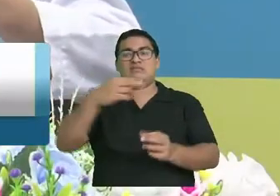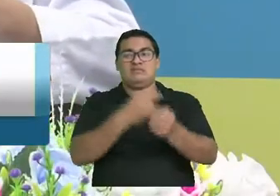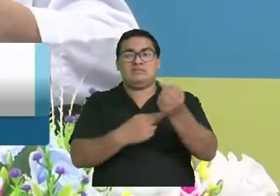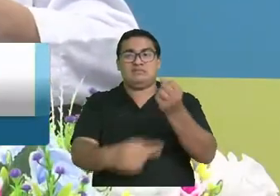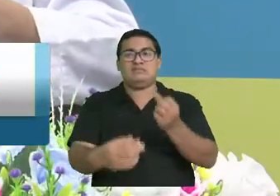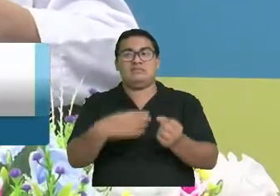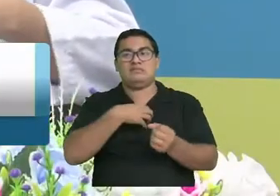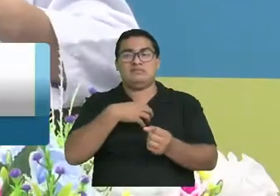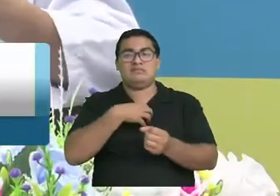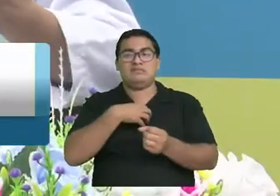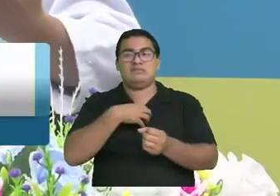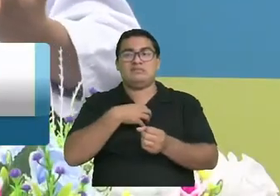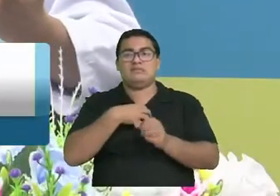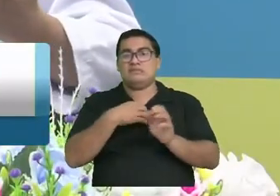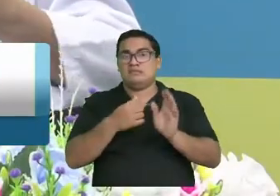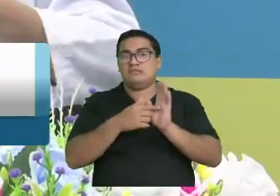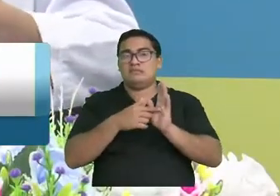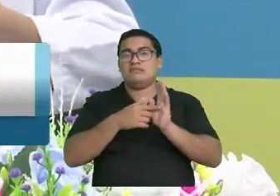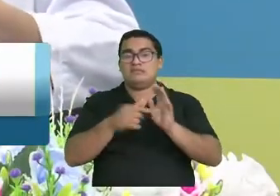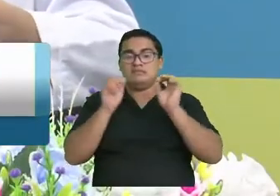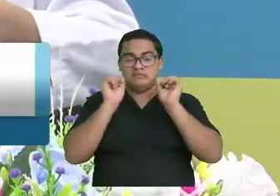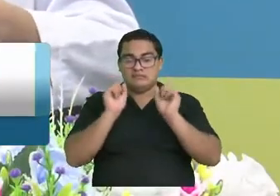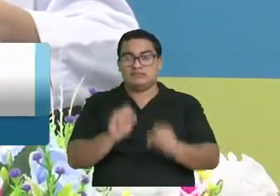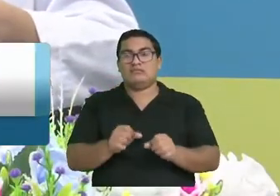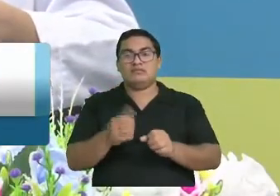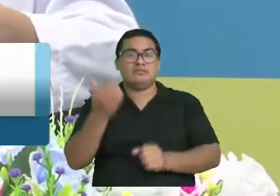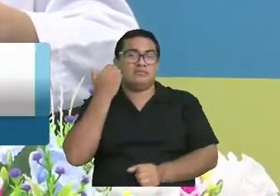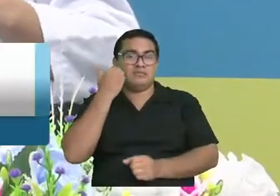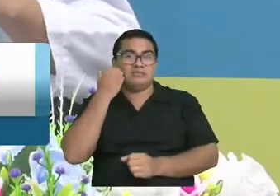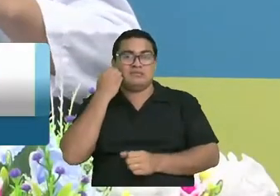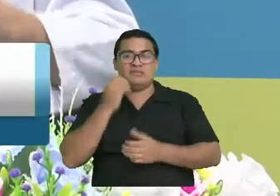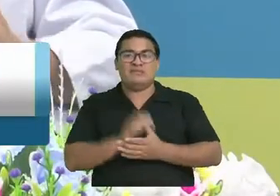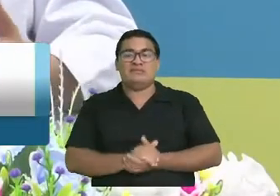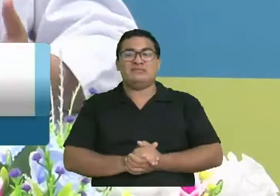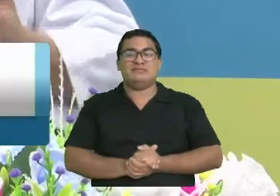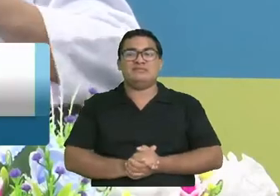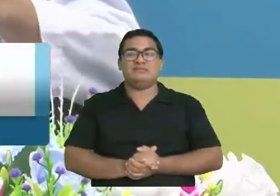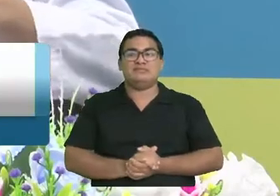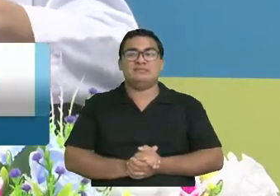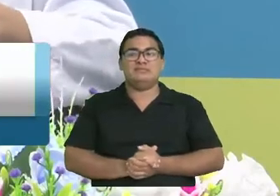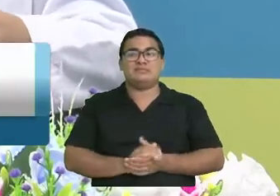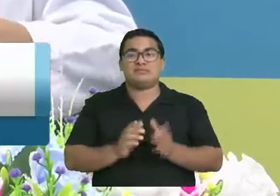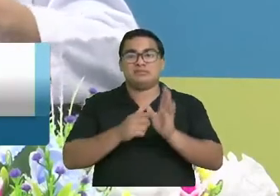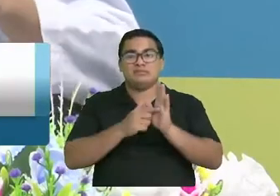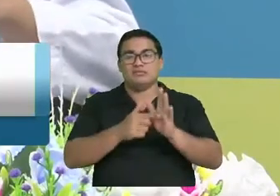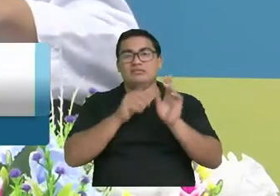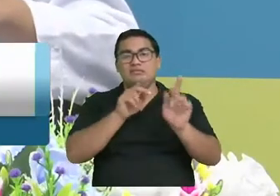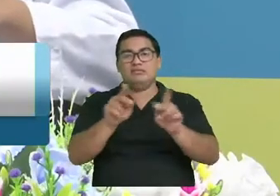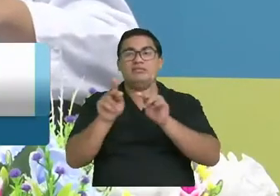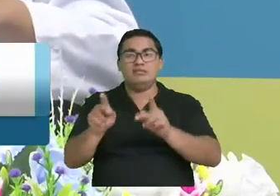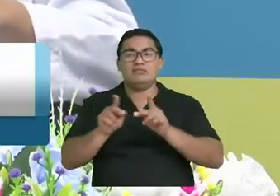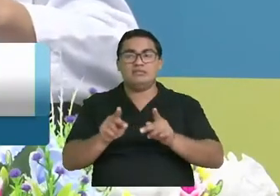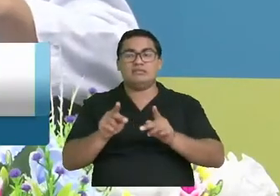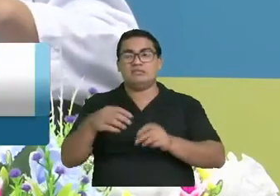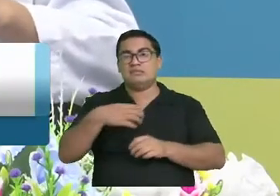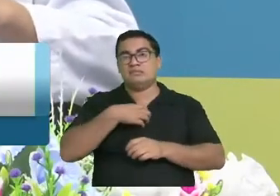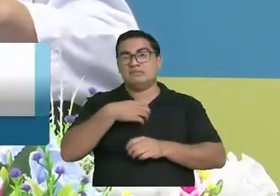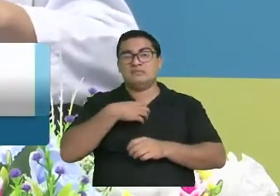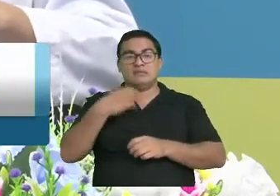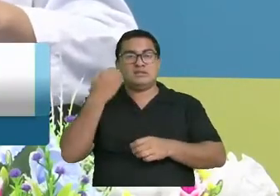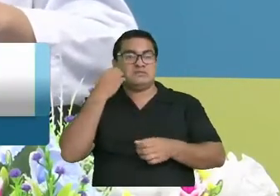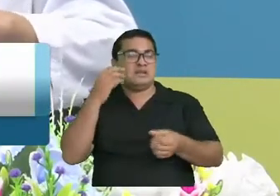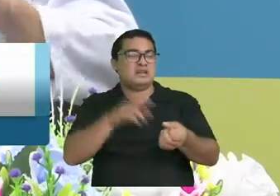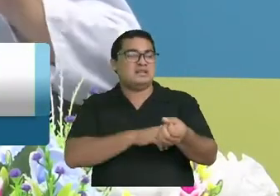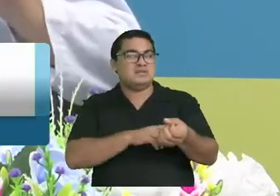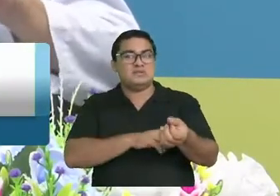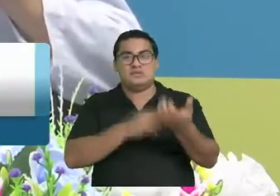a estos factores desencadenantes pueden presentar la enfermedad. Y los pacientes que tienen enfermedades autoinmunes pueden